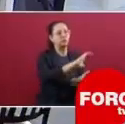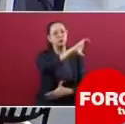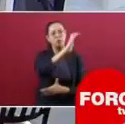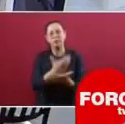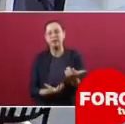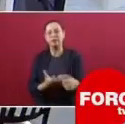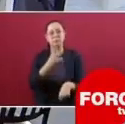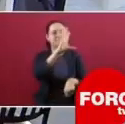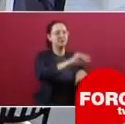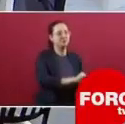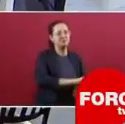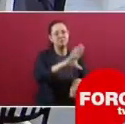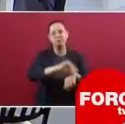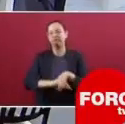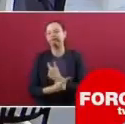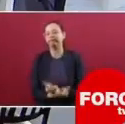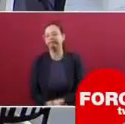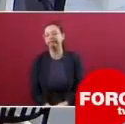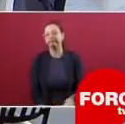permisos